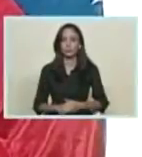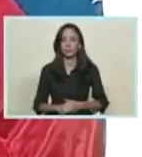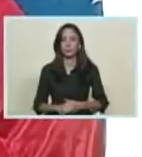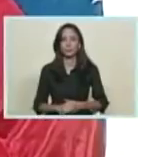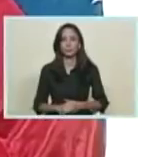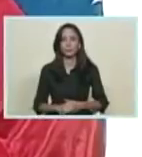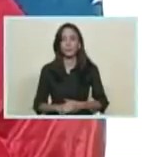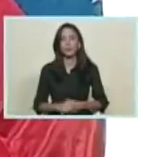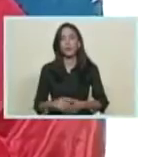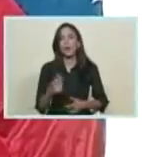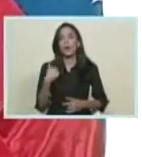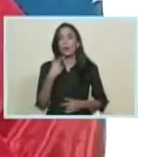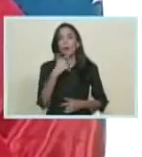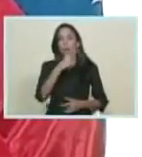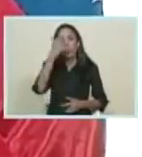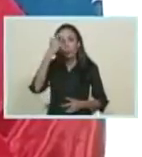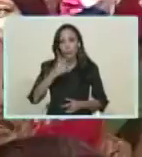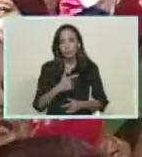Y cuando digo soy,